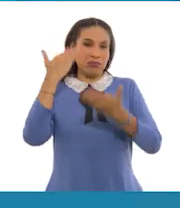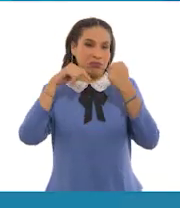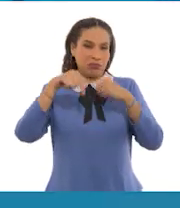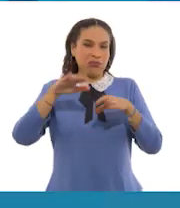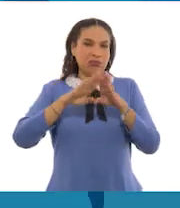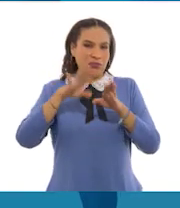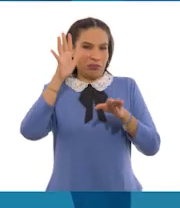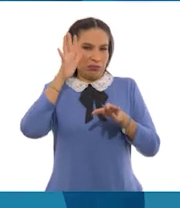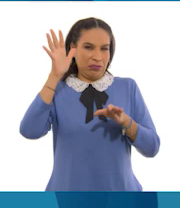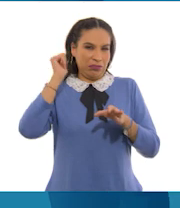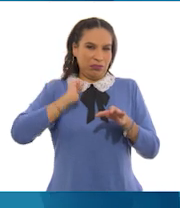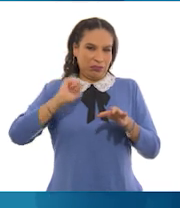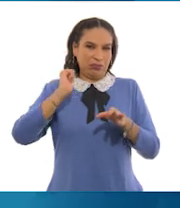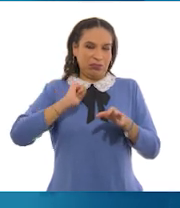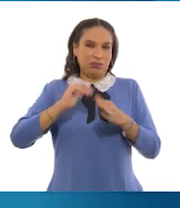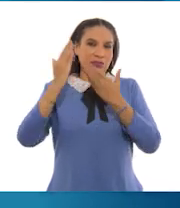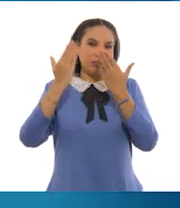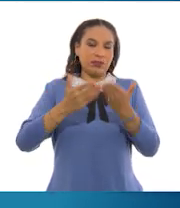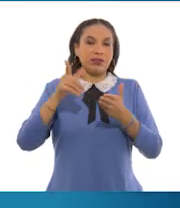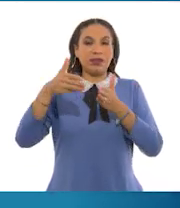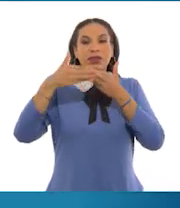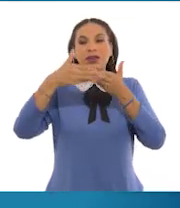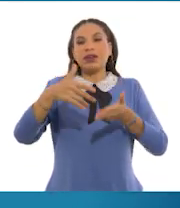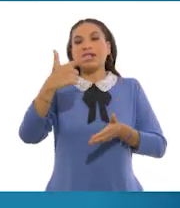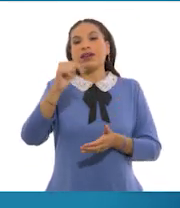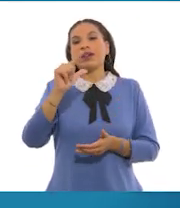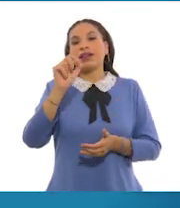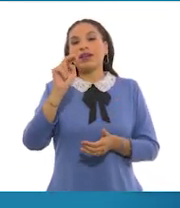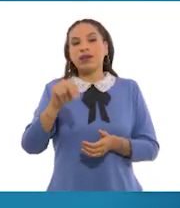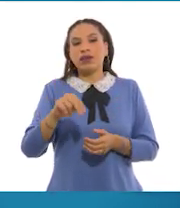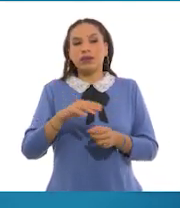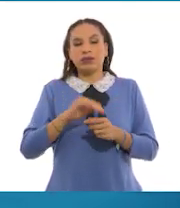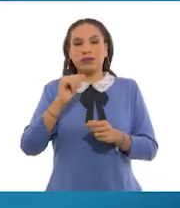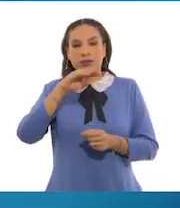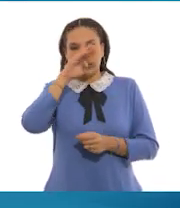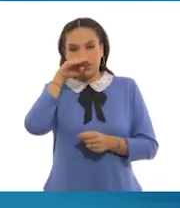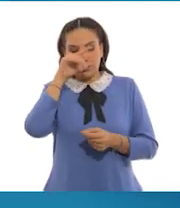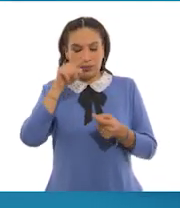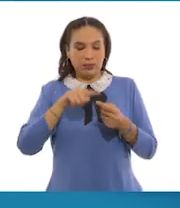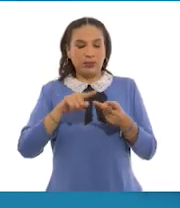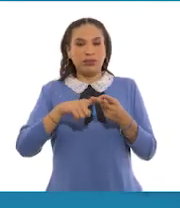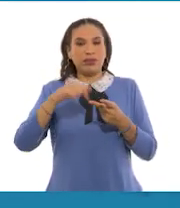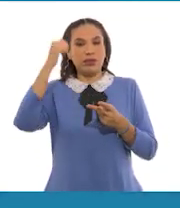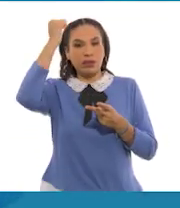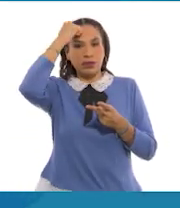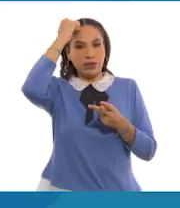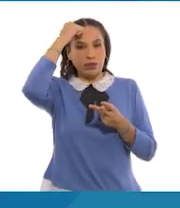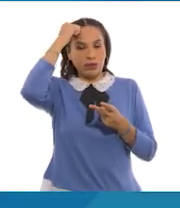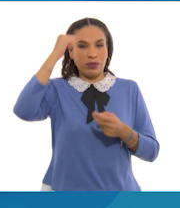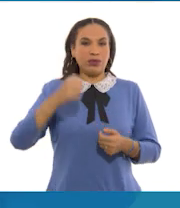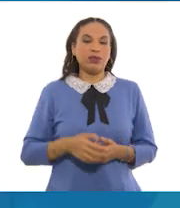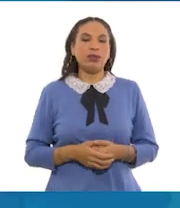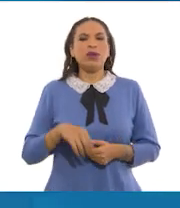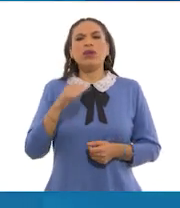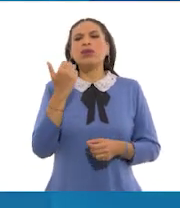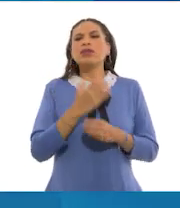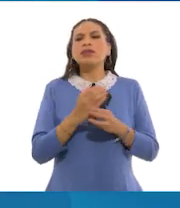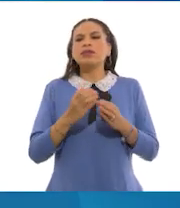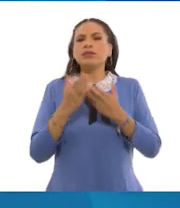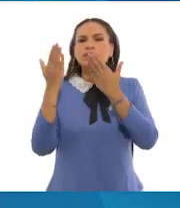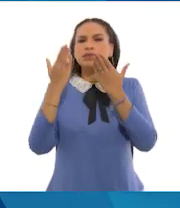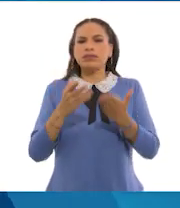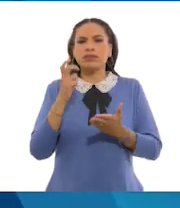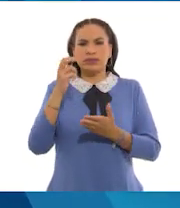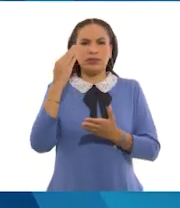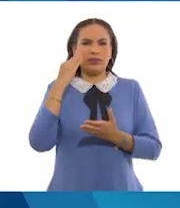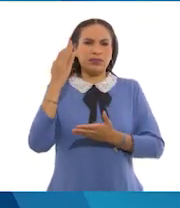Mesoamérica antes de la llegada del galeón. Por ejemplo, el mango y los cocos. Otra cosa que llegó en